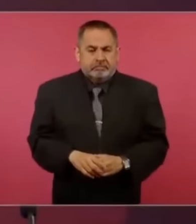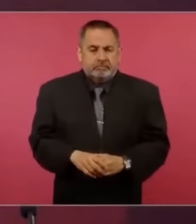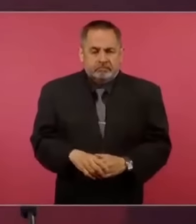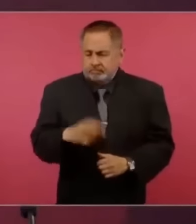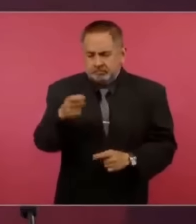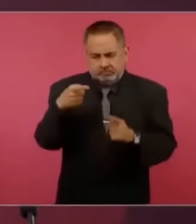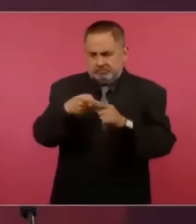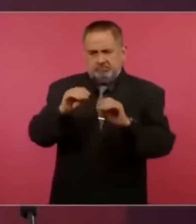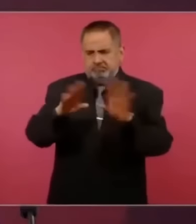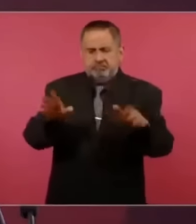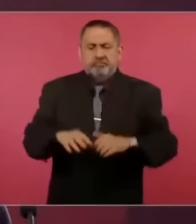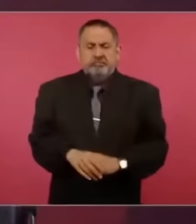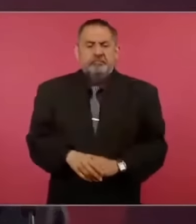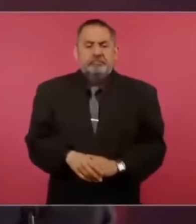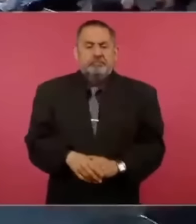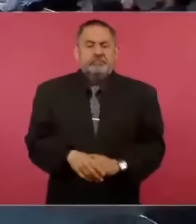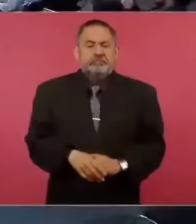Así de claro.